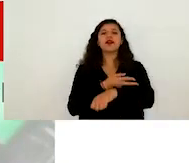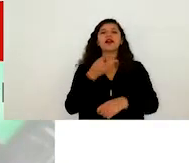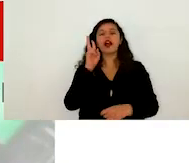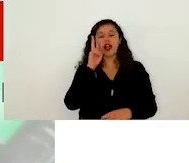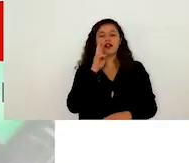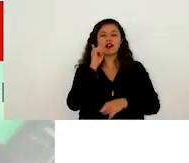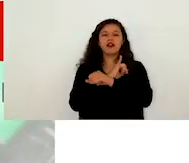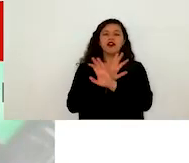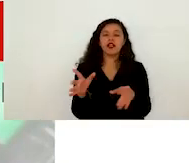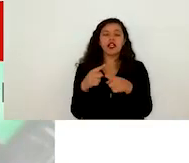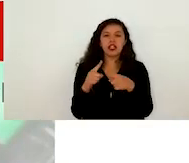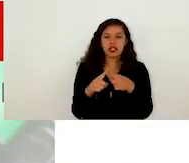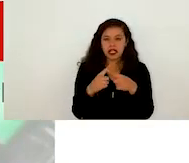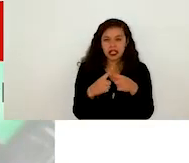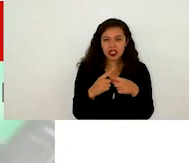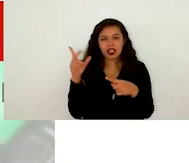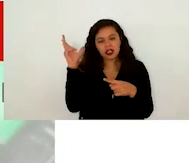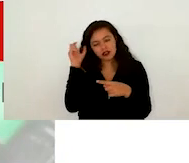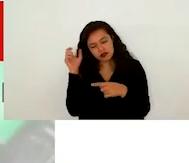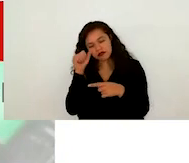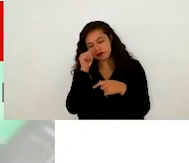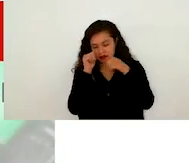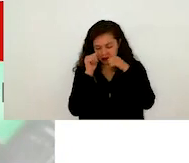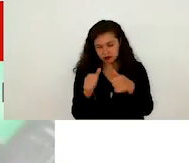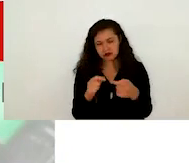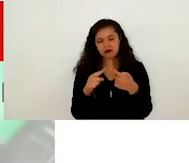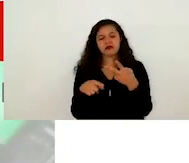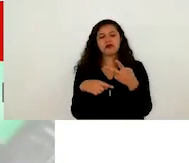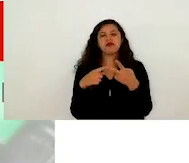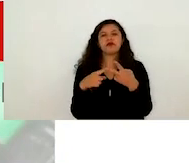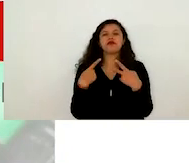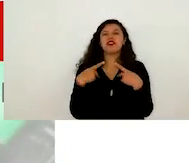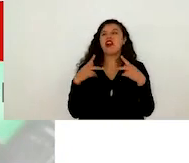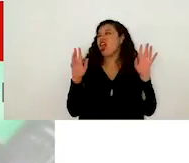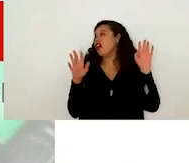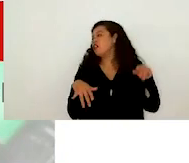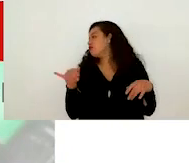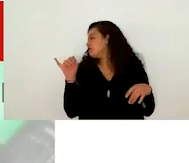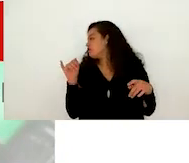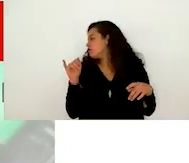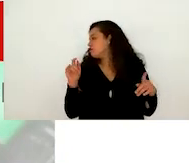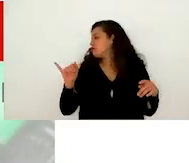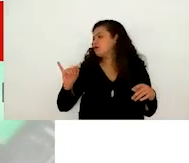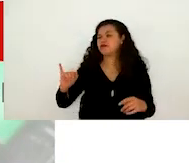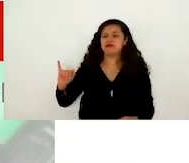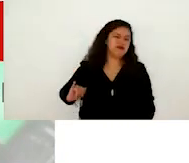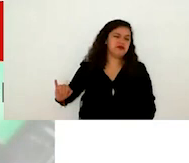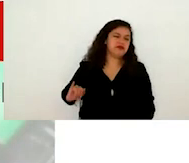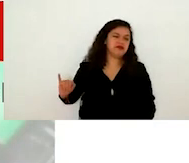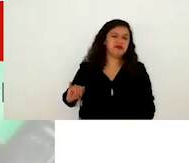información quién está quien está escuchando con la atención que a quien no le interesa este lenguaje no verbal